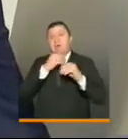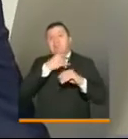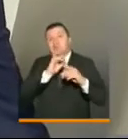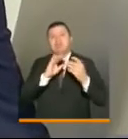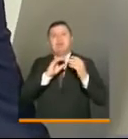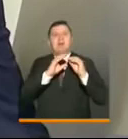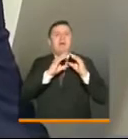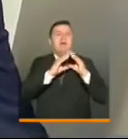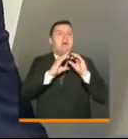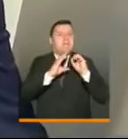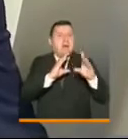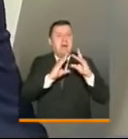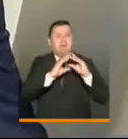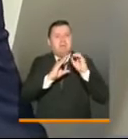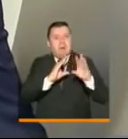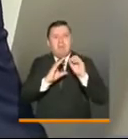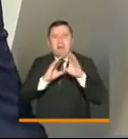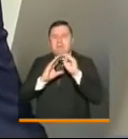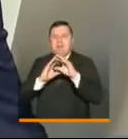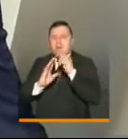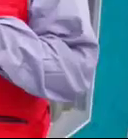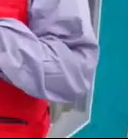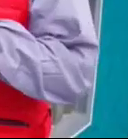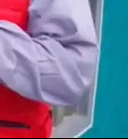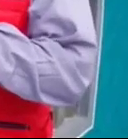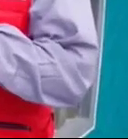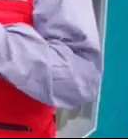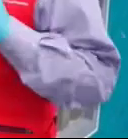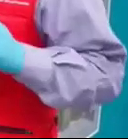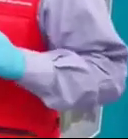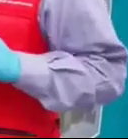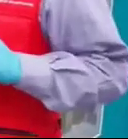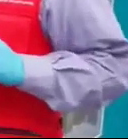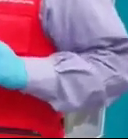mecanismos para poder llegar a los 3 millones de hogares con el objetivo